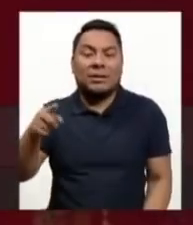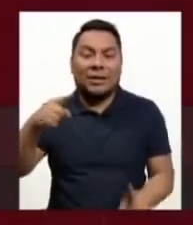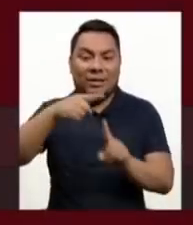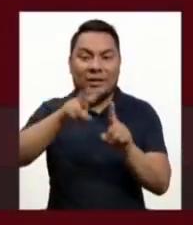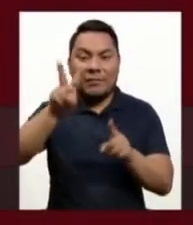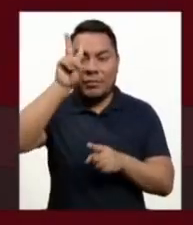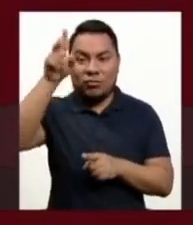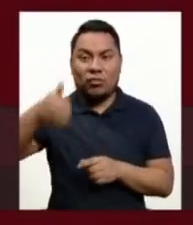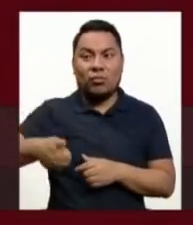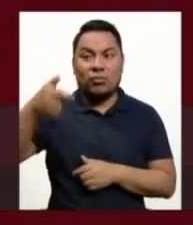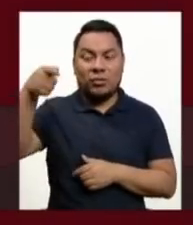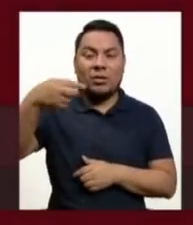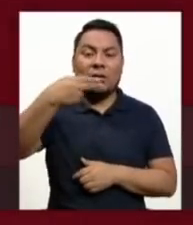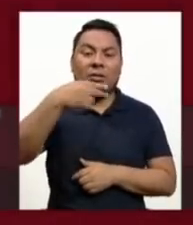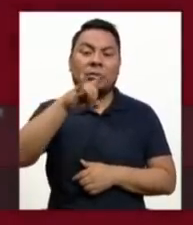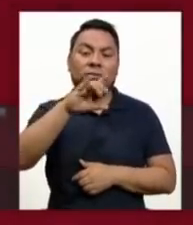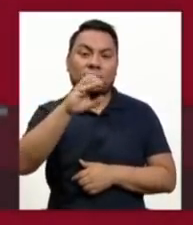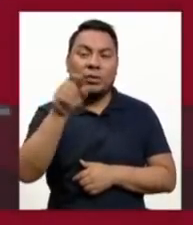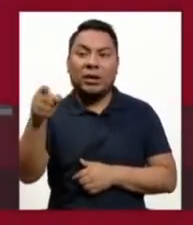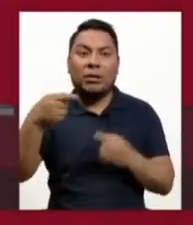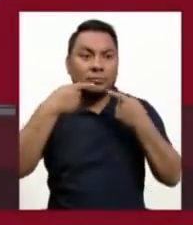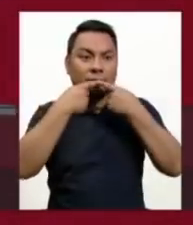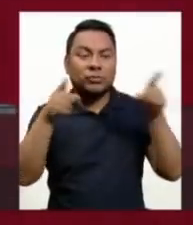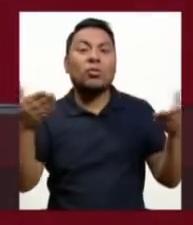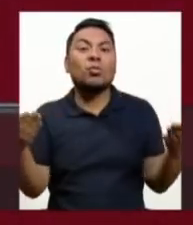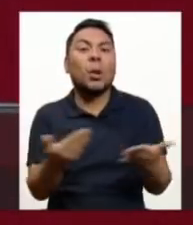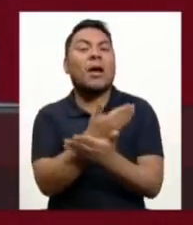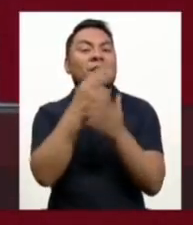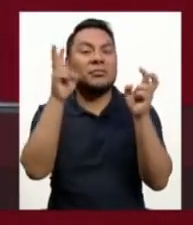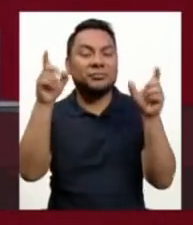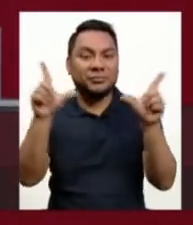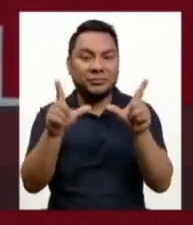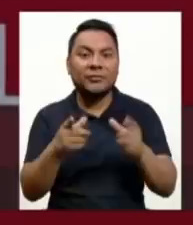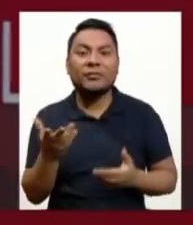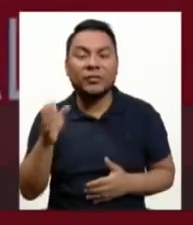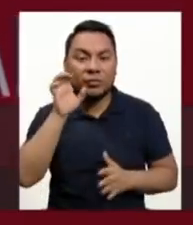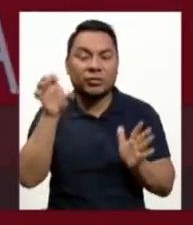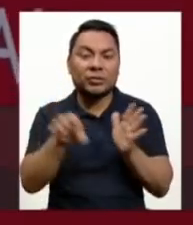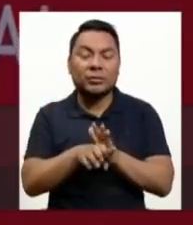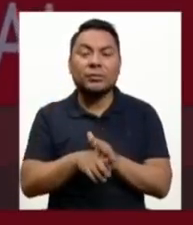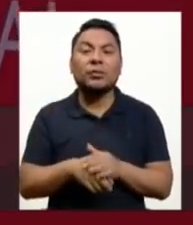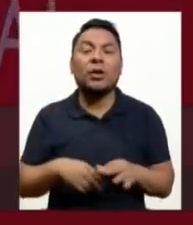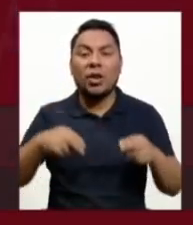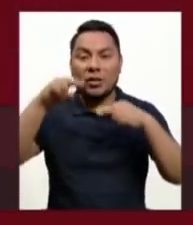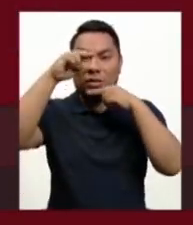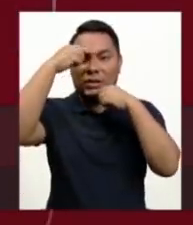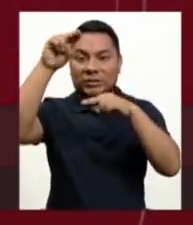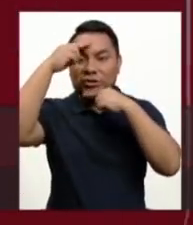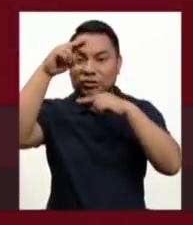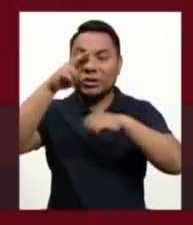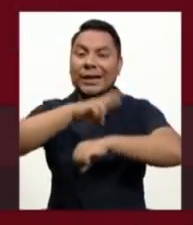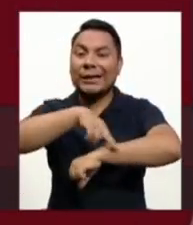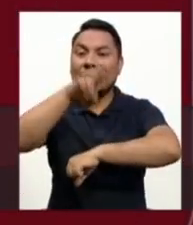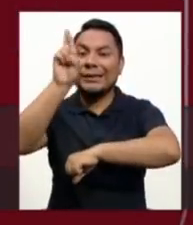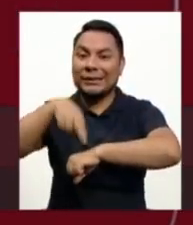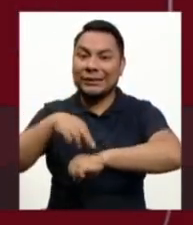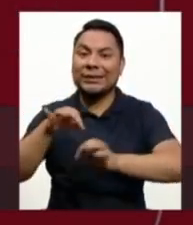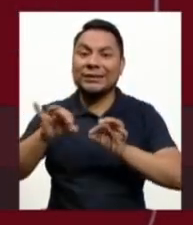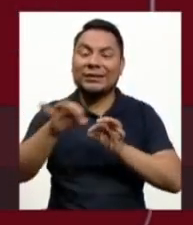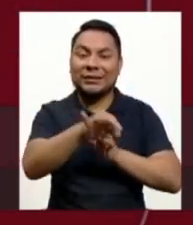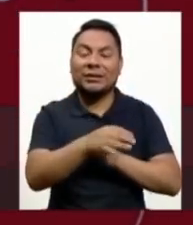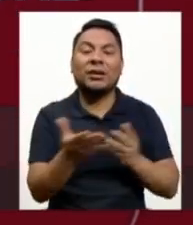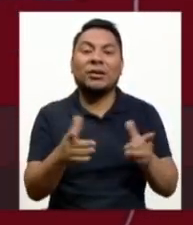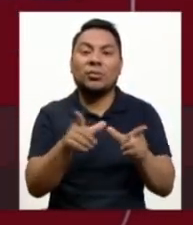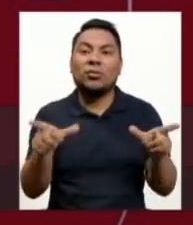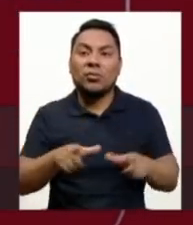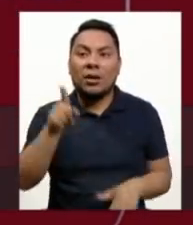quien ha anunciado además novedosos programas como el noticiero regional, que se va a desarrollar en ciudades